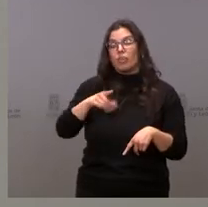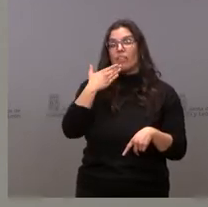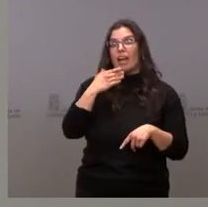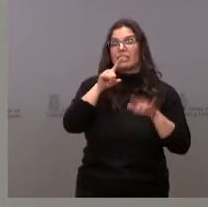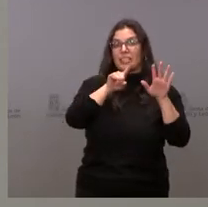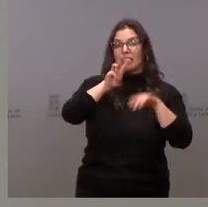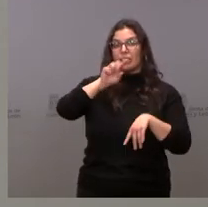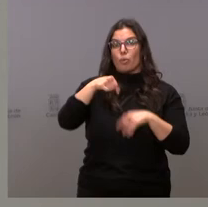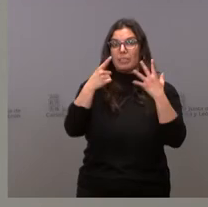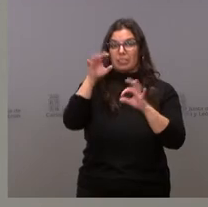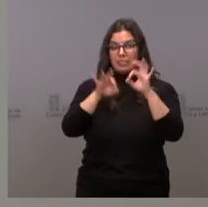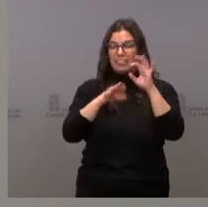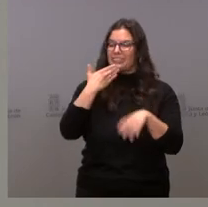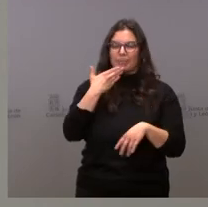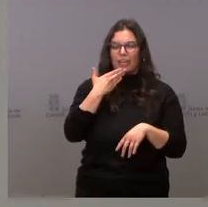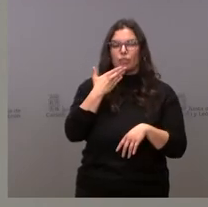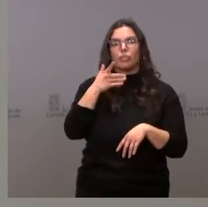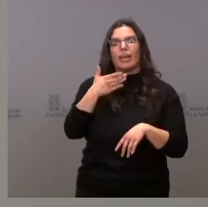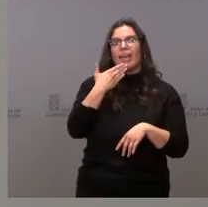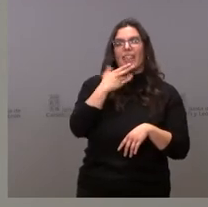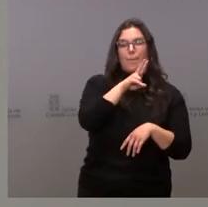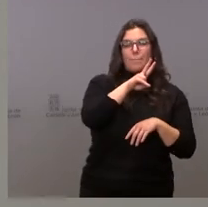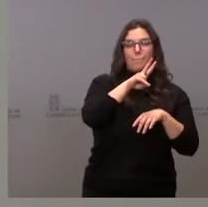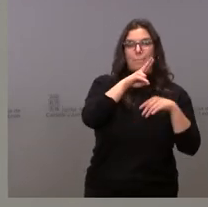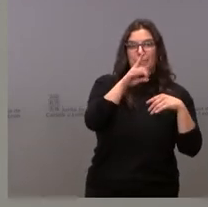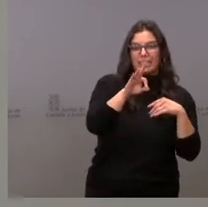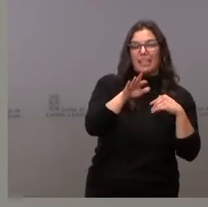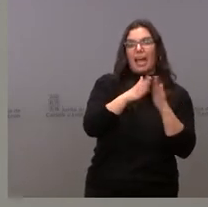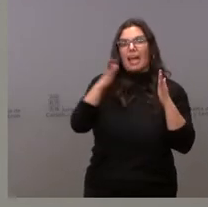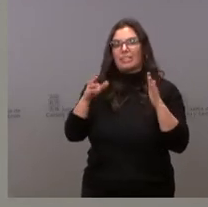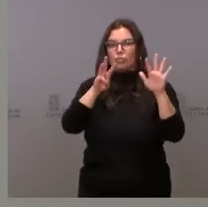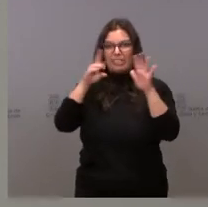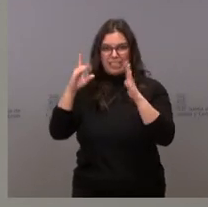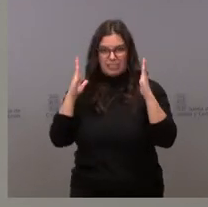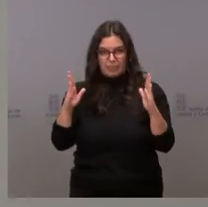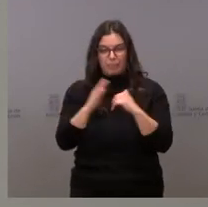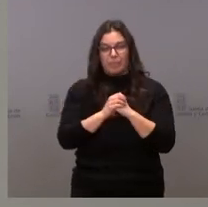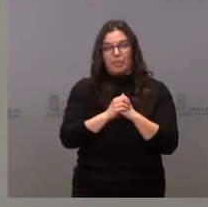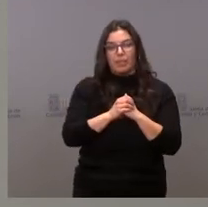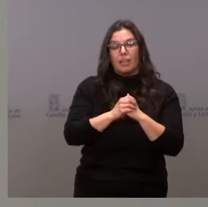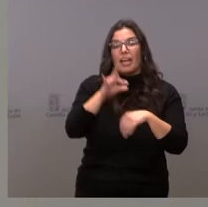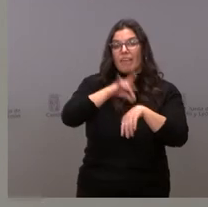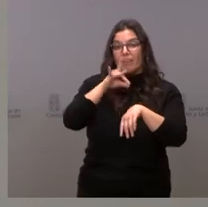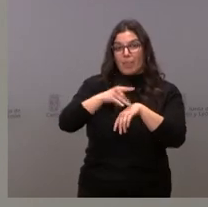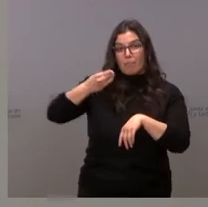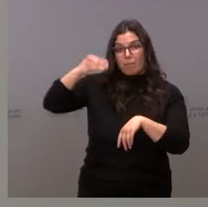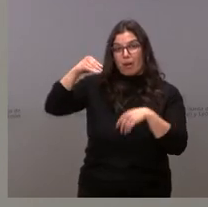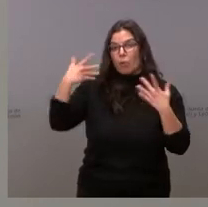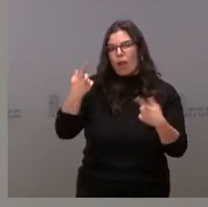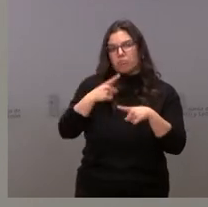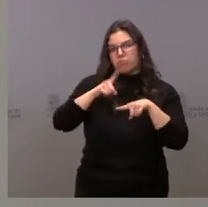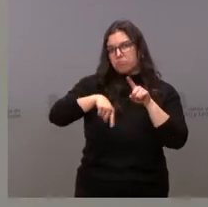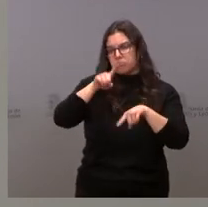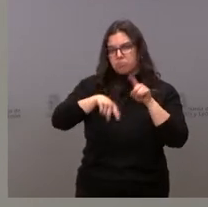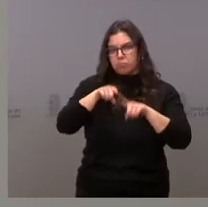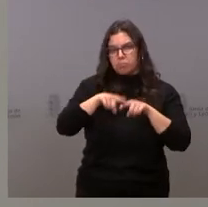36 años con un con un rango de edad de entre 26 y 85 años y las enfermeras enfermedades concomitantes varían ligeramente con